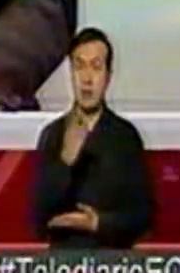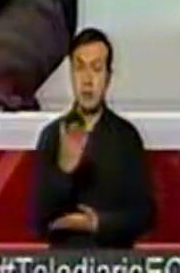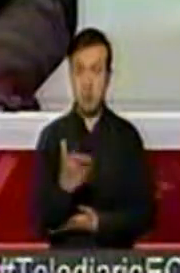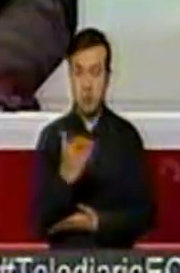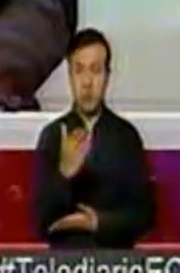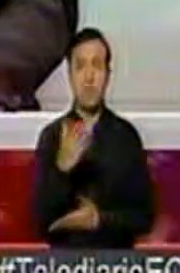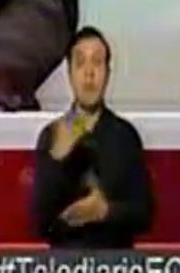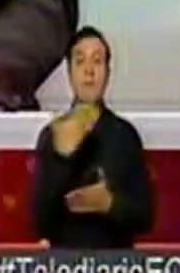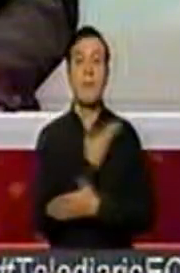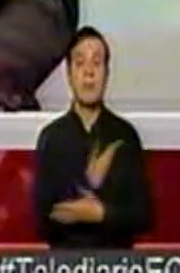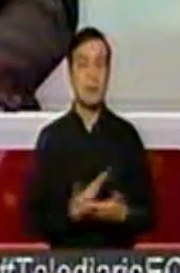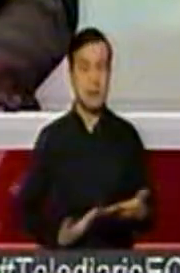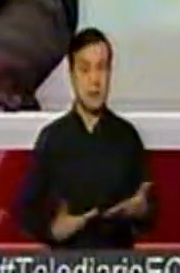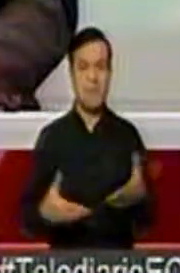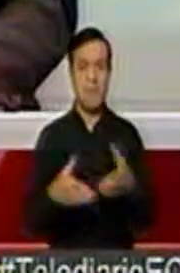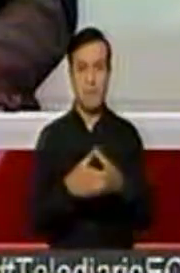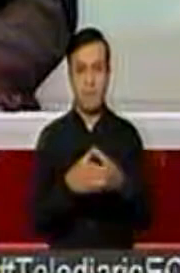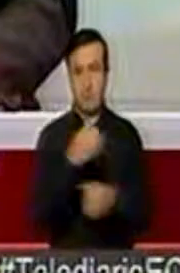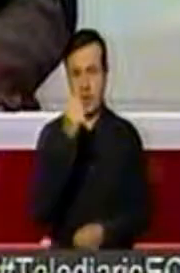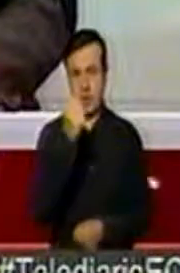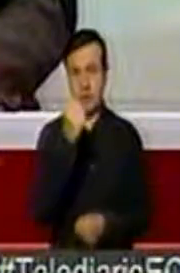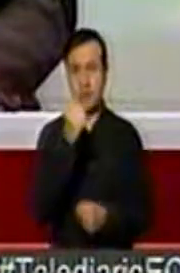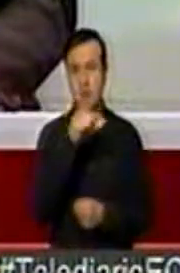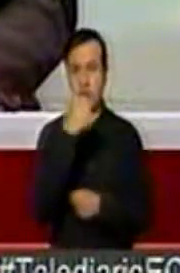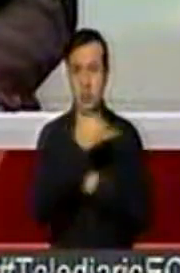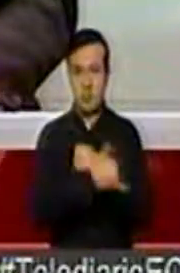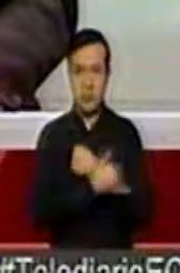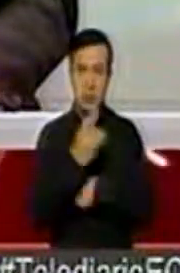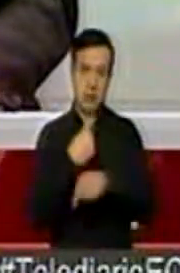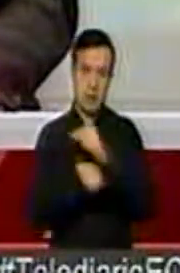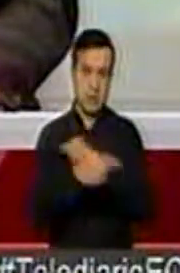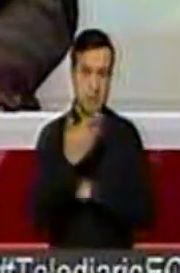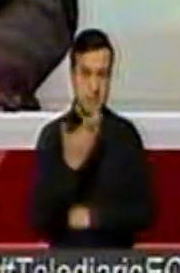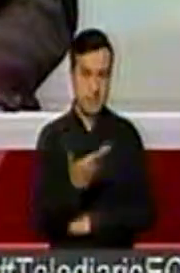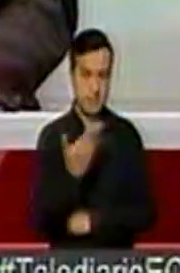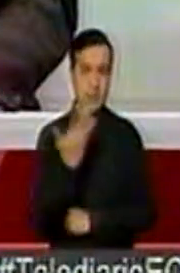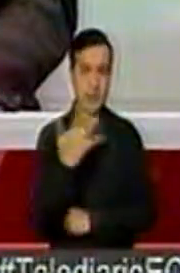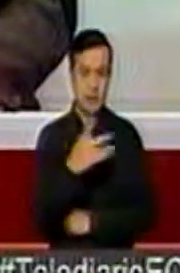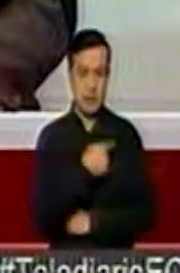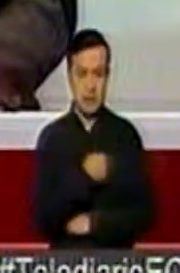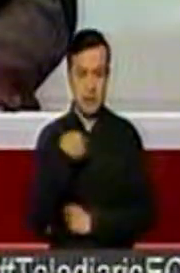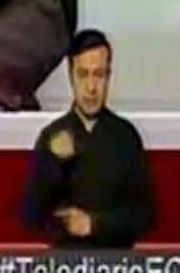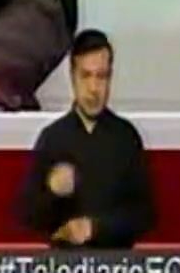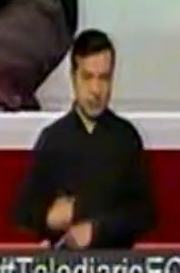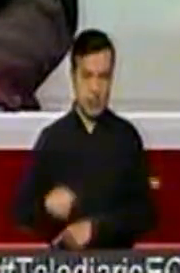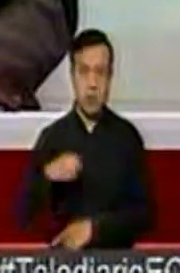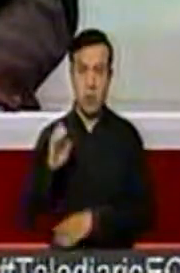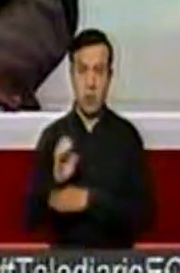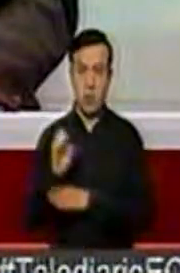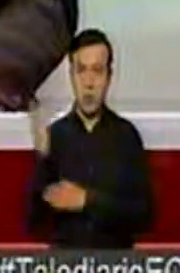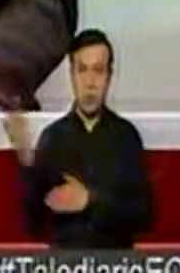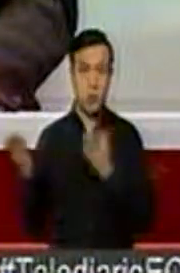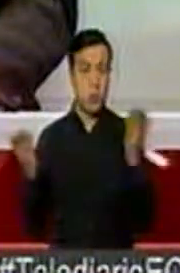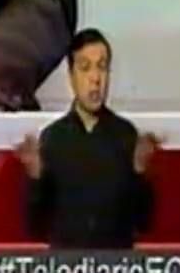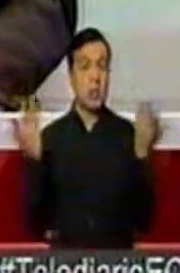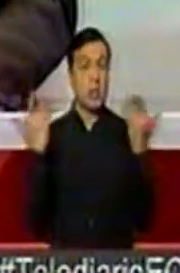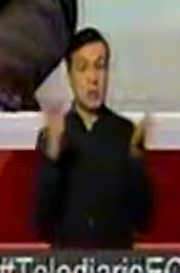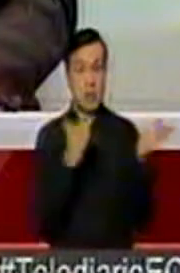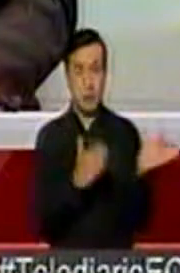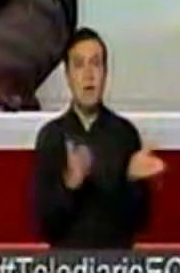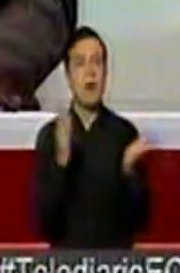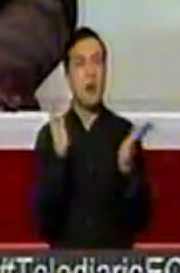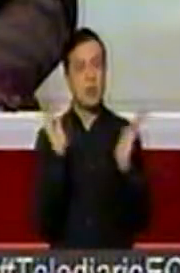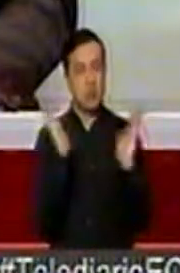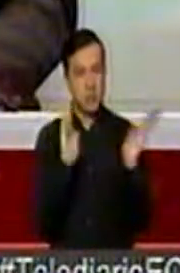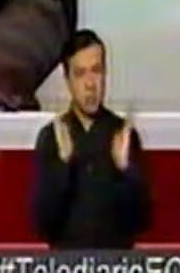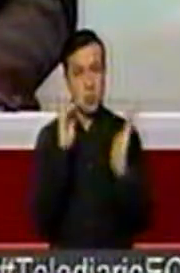Exportadores FedExport. Vamos a hablar acerca de este tema. Después de una reunión en Beijing entre la delegación ecuatoriana y autoridades chinas, se levantó la prohibición